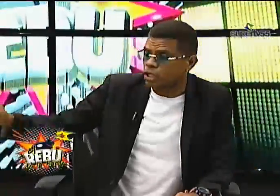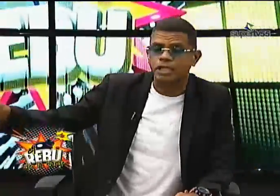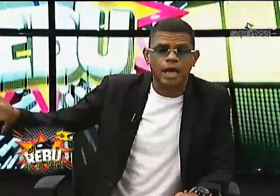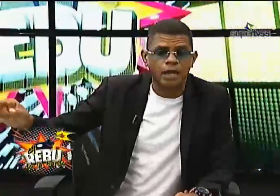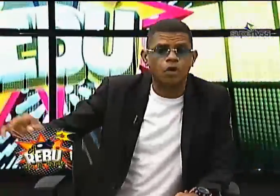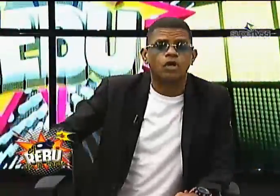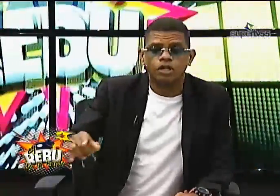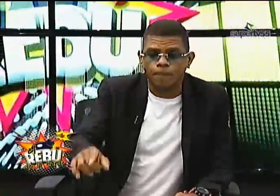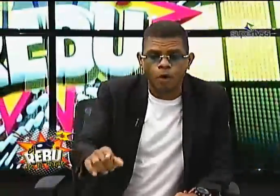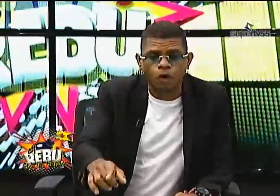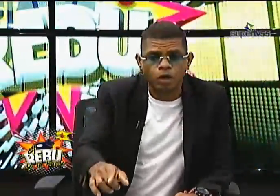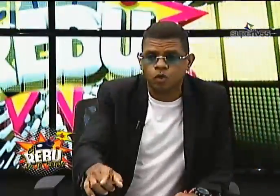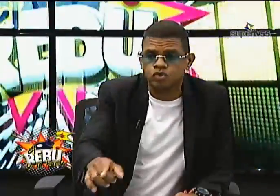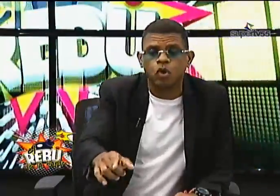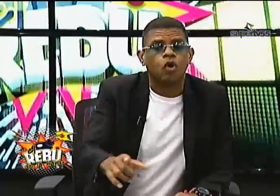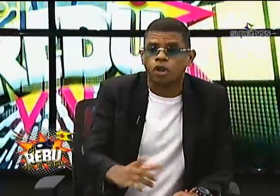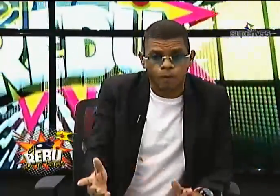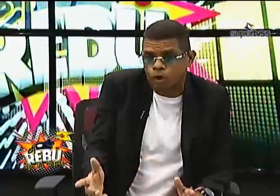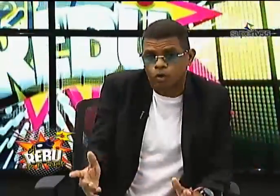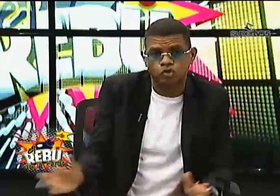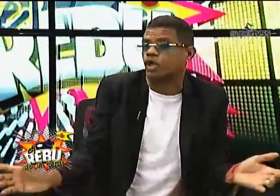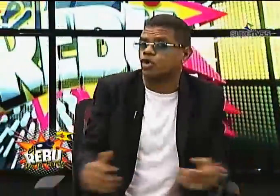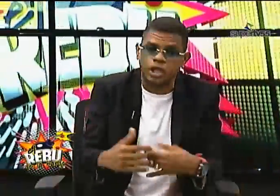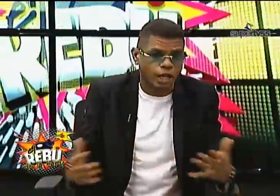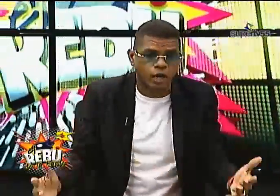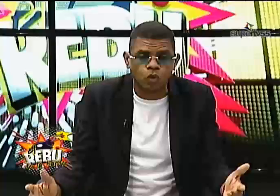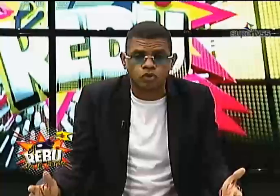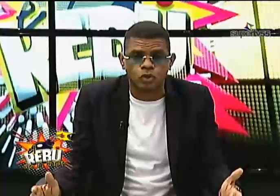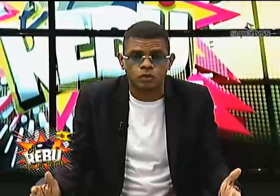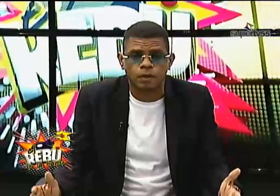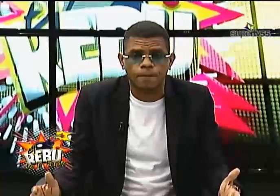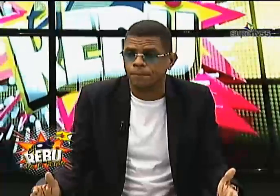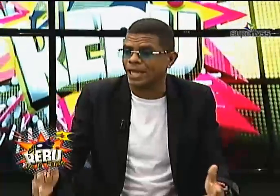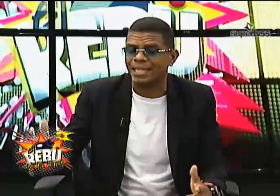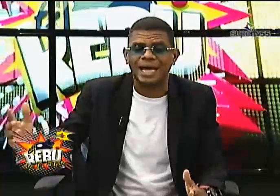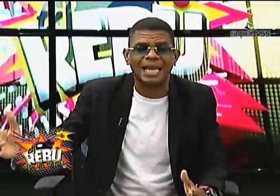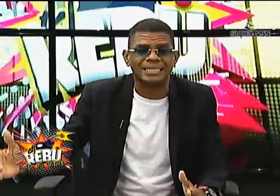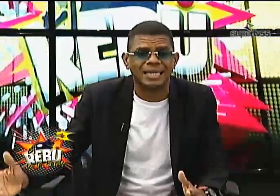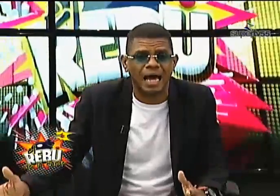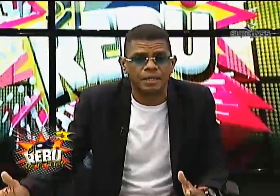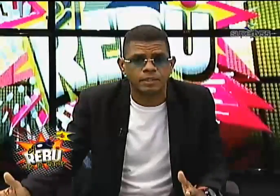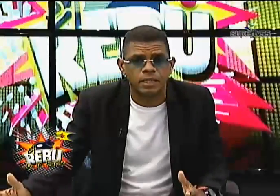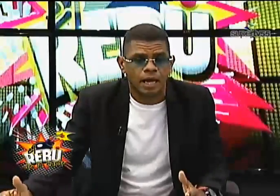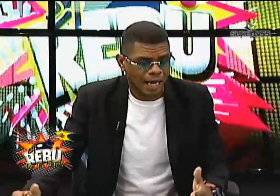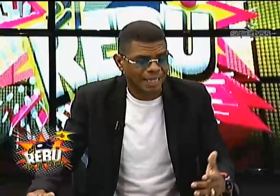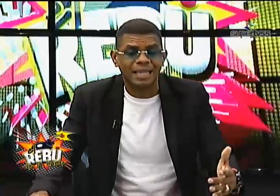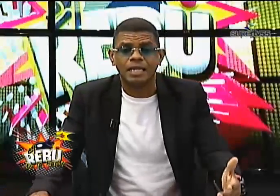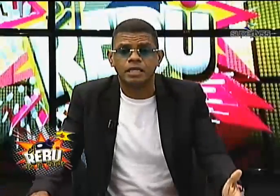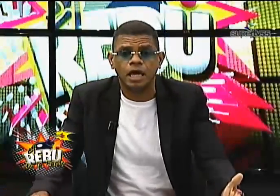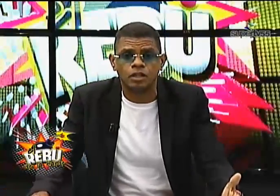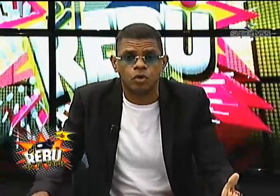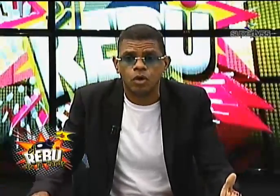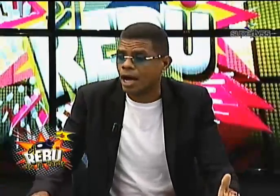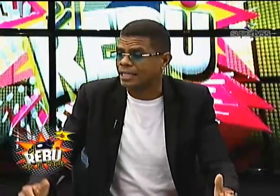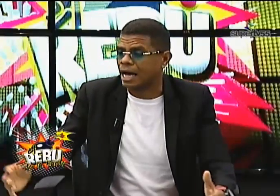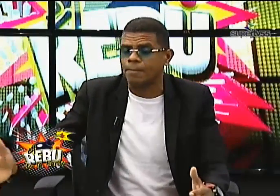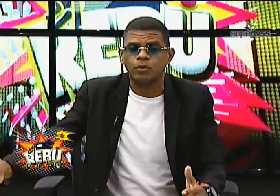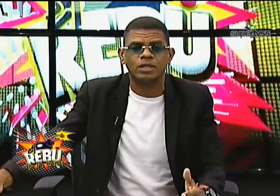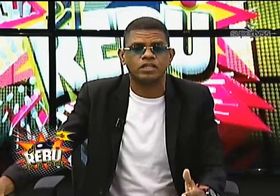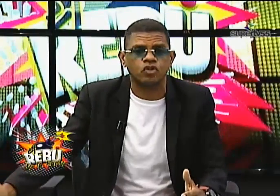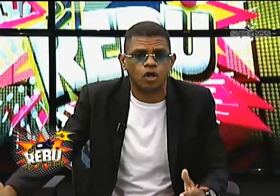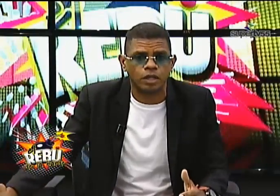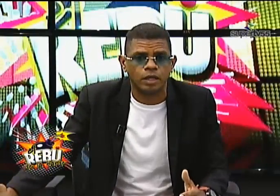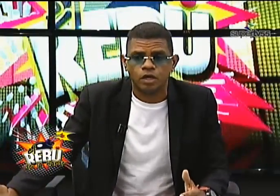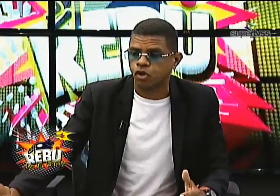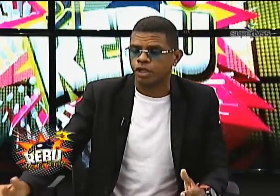los haitianos de pocos recursos o de pocos recursos que no tienen recursos, que andan en las calles, andan delinquiendo, andan armando